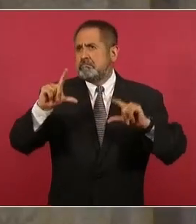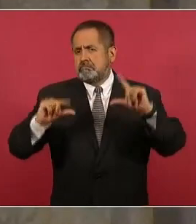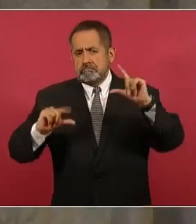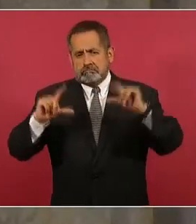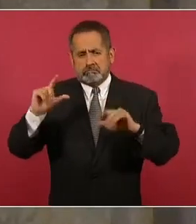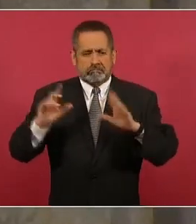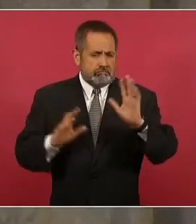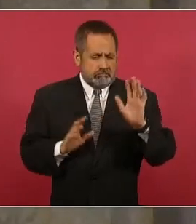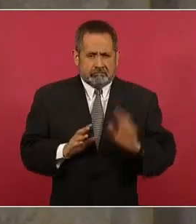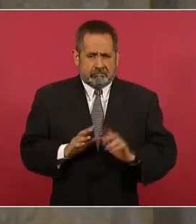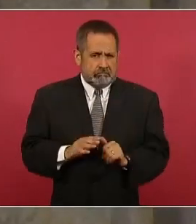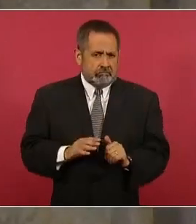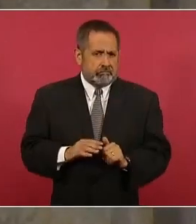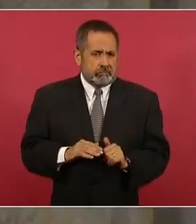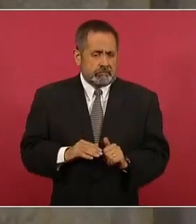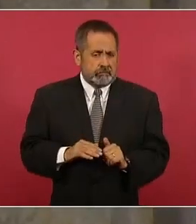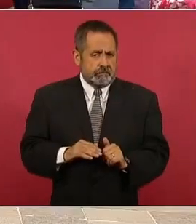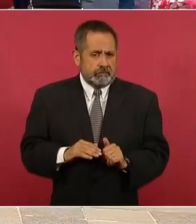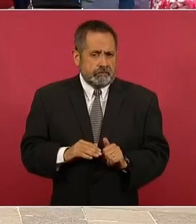Incluso